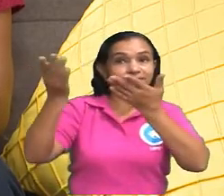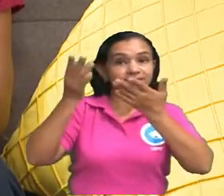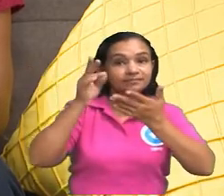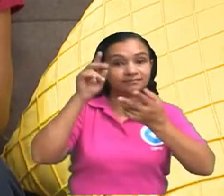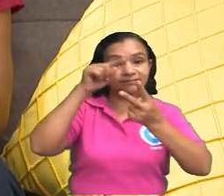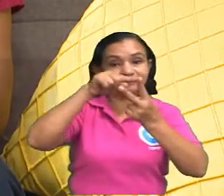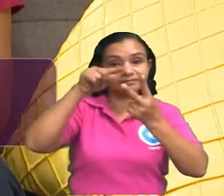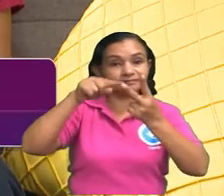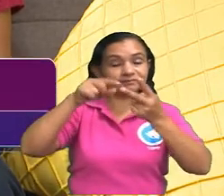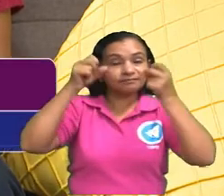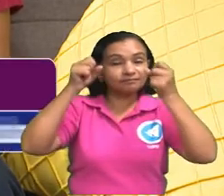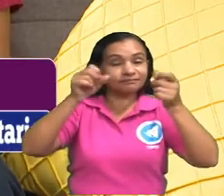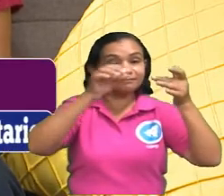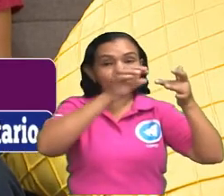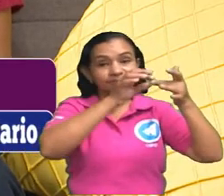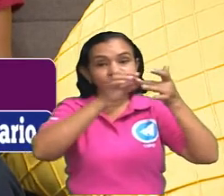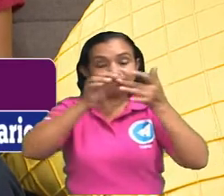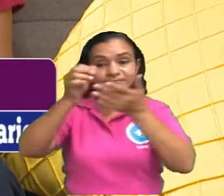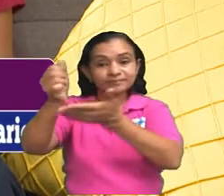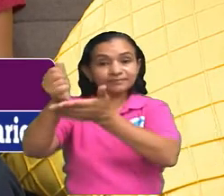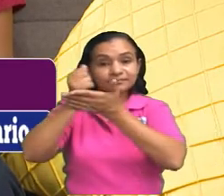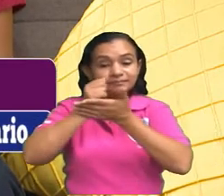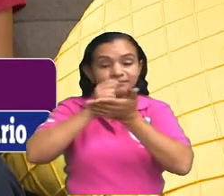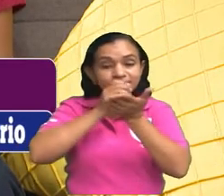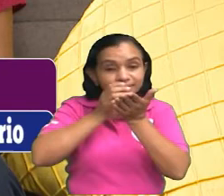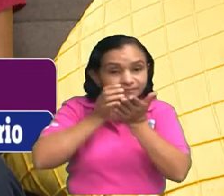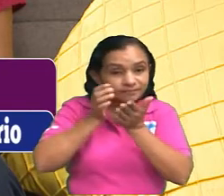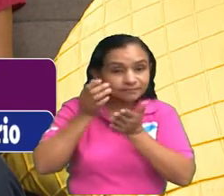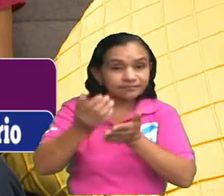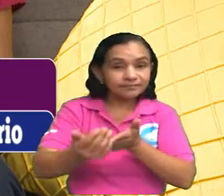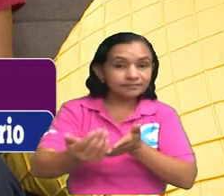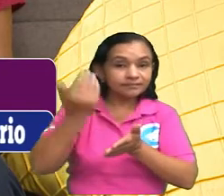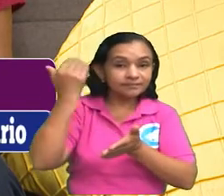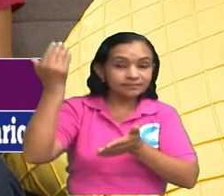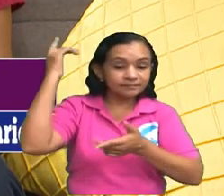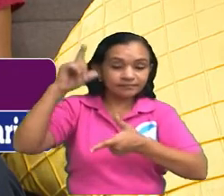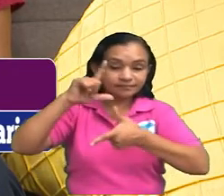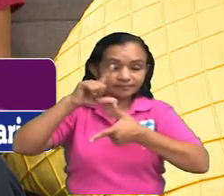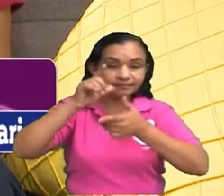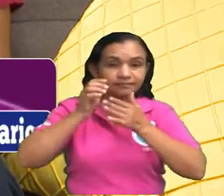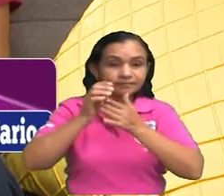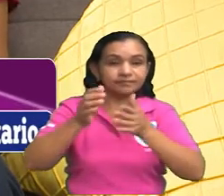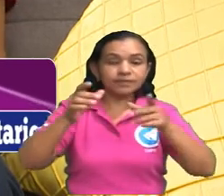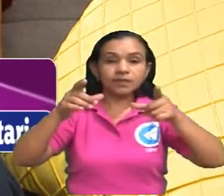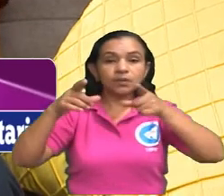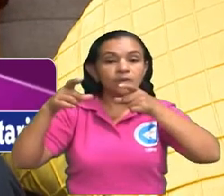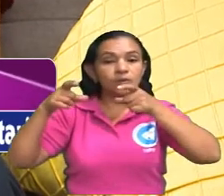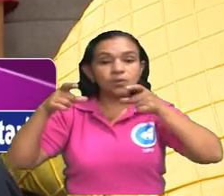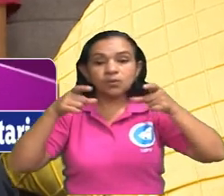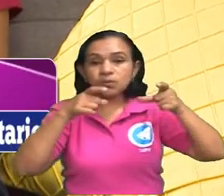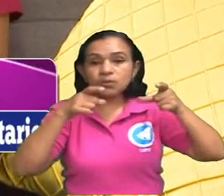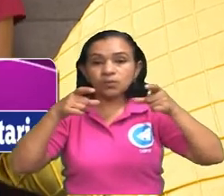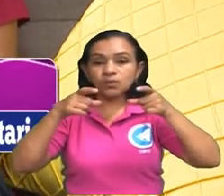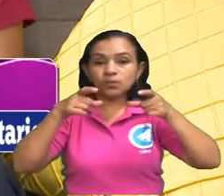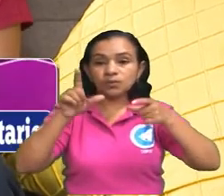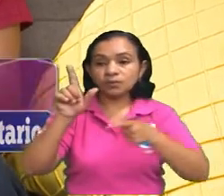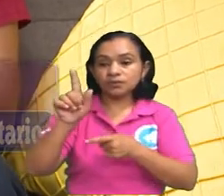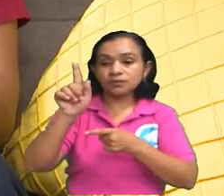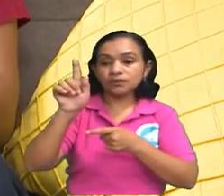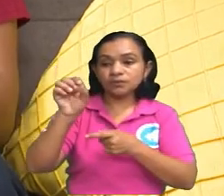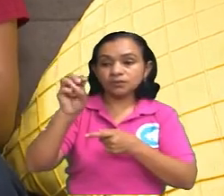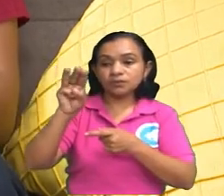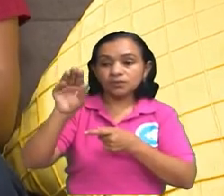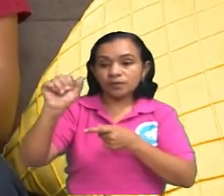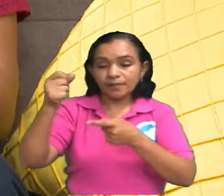grandes que ayudaron a escribir las líneas de la historia latinoamericana, natalicio del comandante Tomás Borges y el comandante Fidel Castro